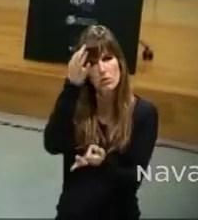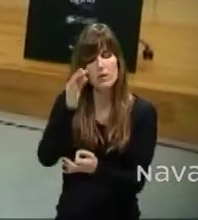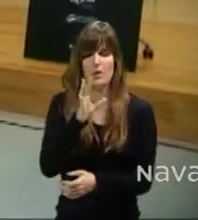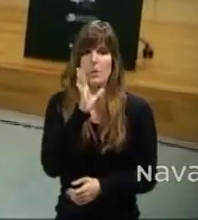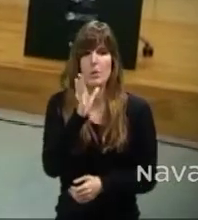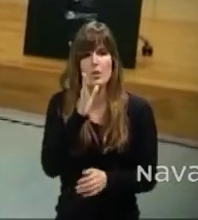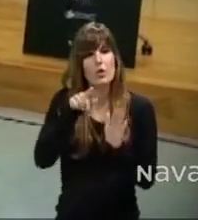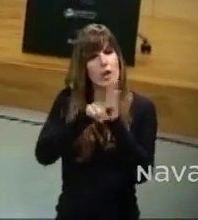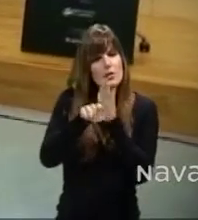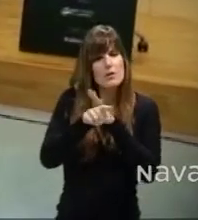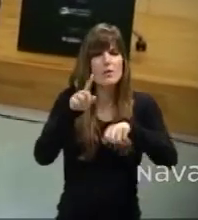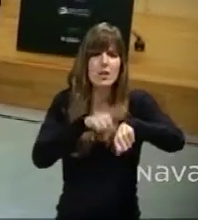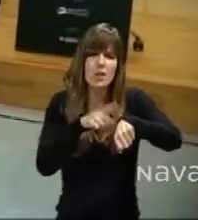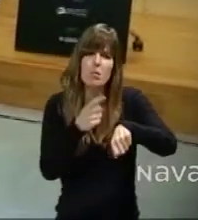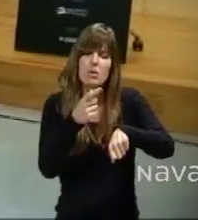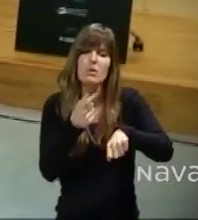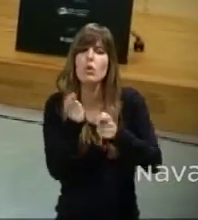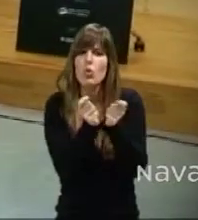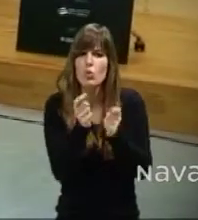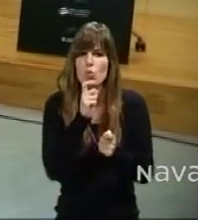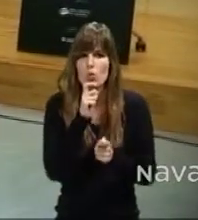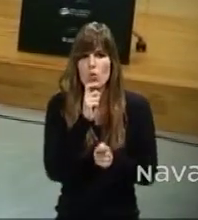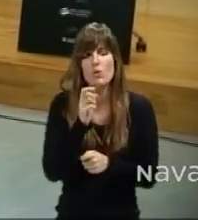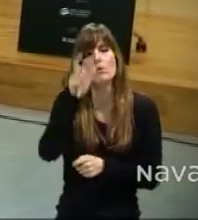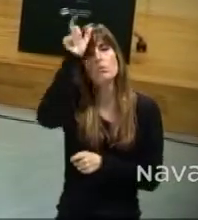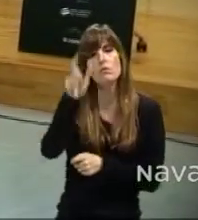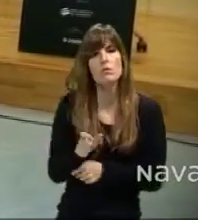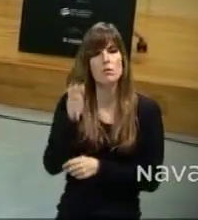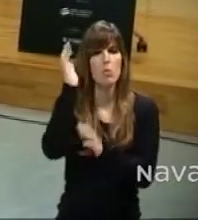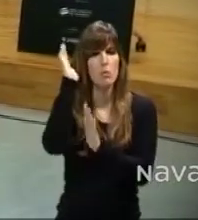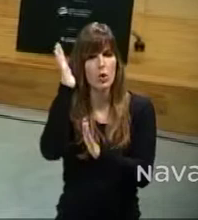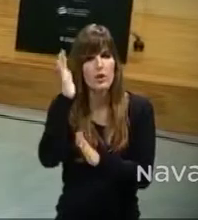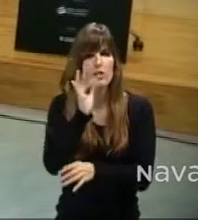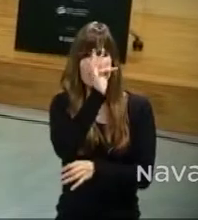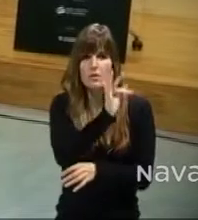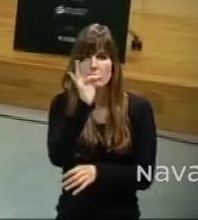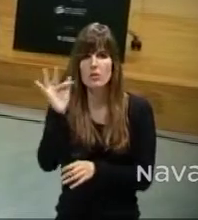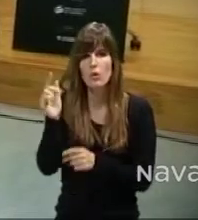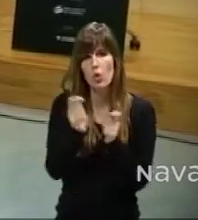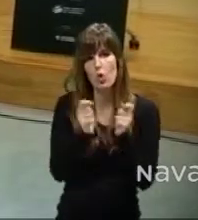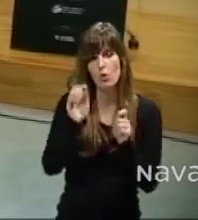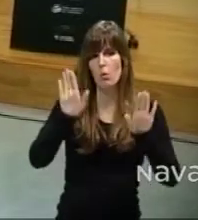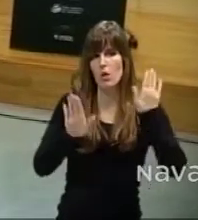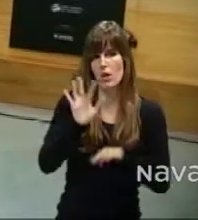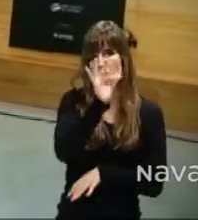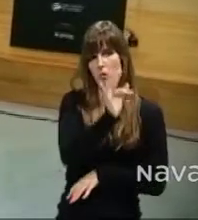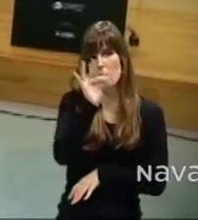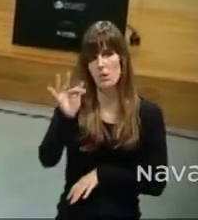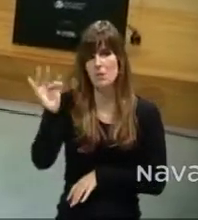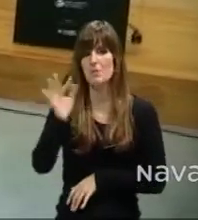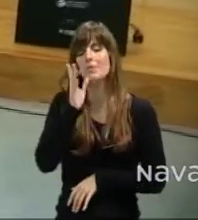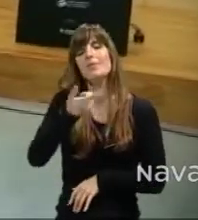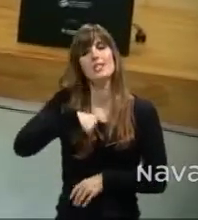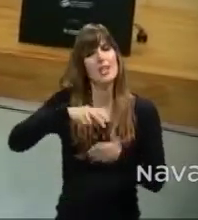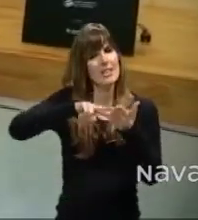gestión de tiempos, de ponentes, controlar turnos e intervalos. Bueno, pues hemos desarrollado una serie de